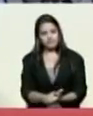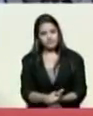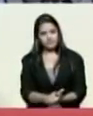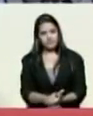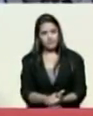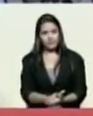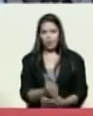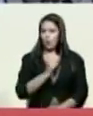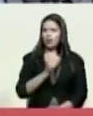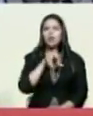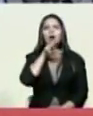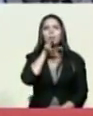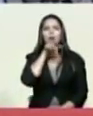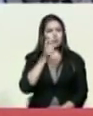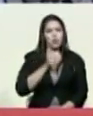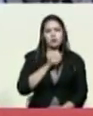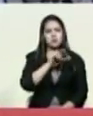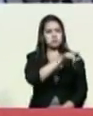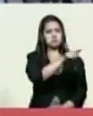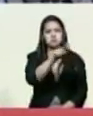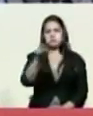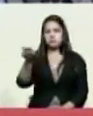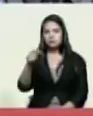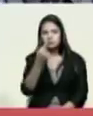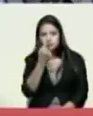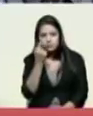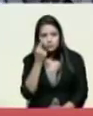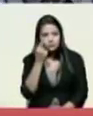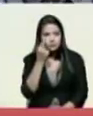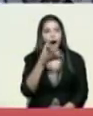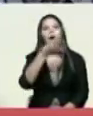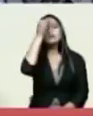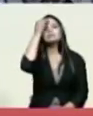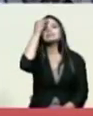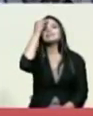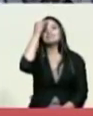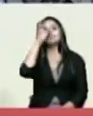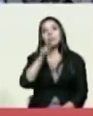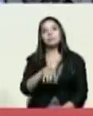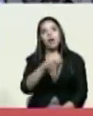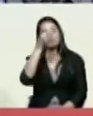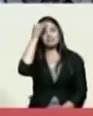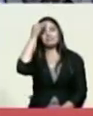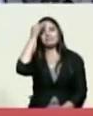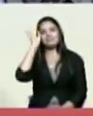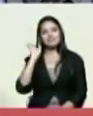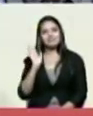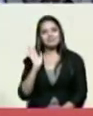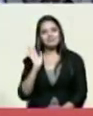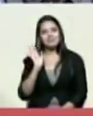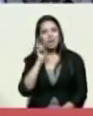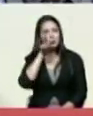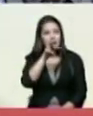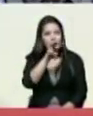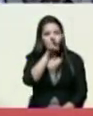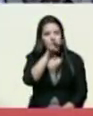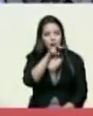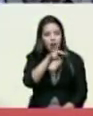Ahí cuando alguien está hablando. Porque uno hasta de eso aprende. Uno de eso aprende.